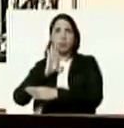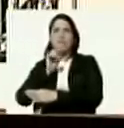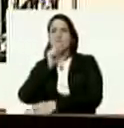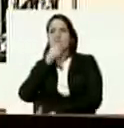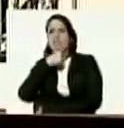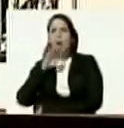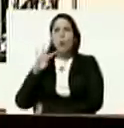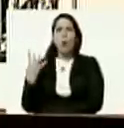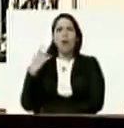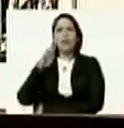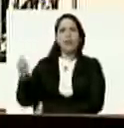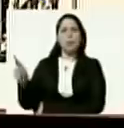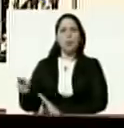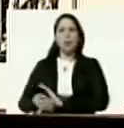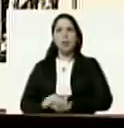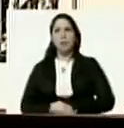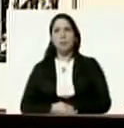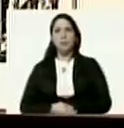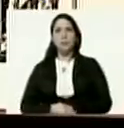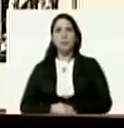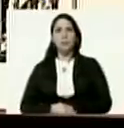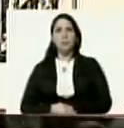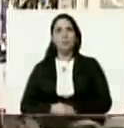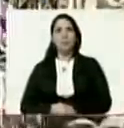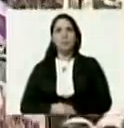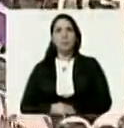Cuarta República.